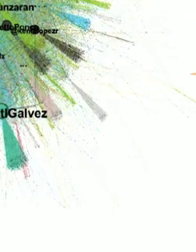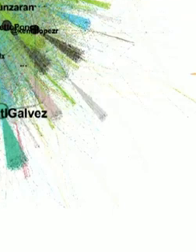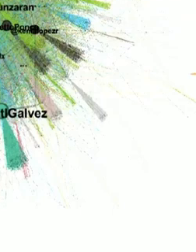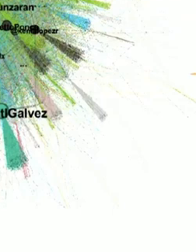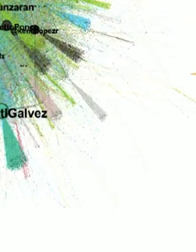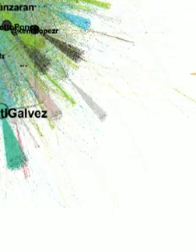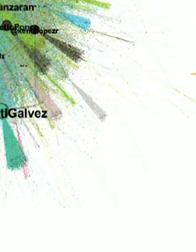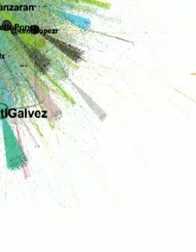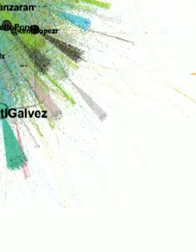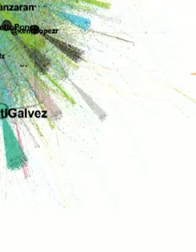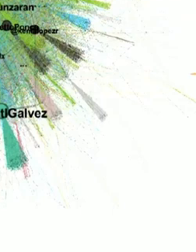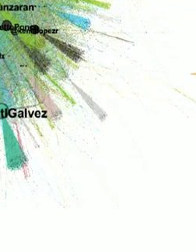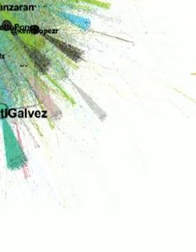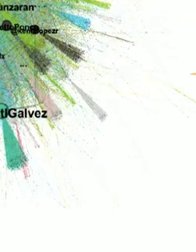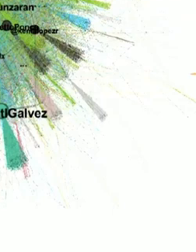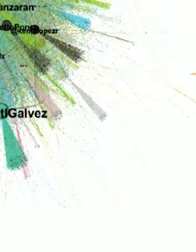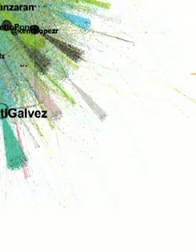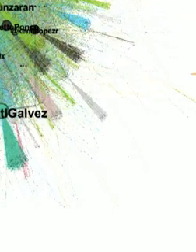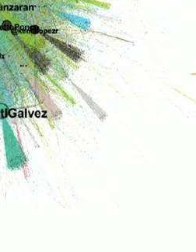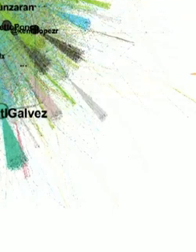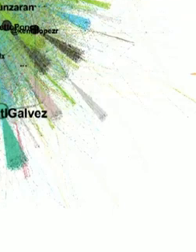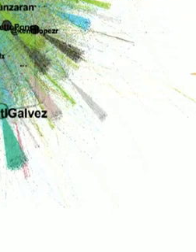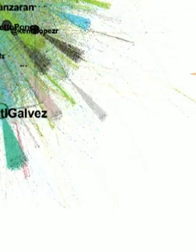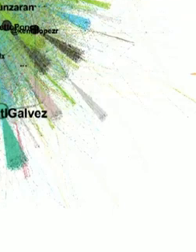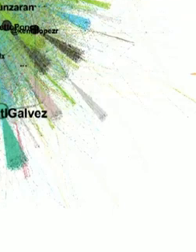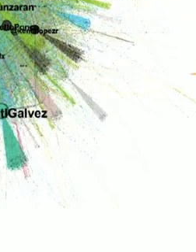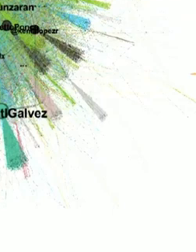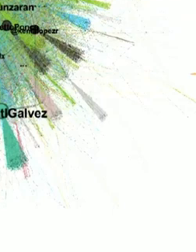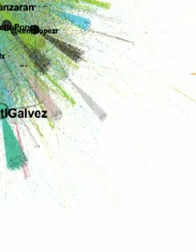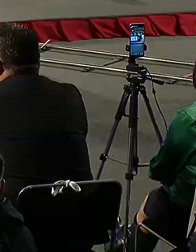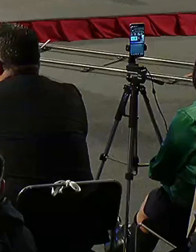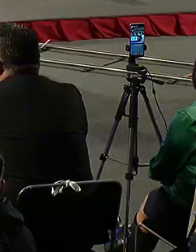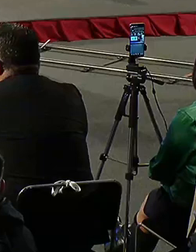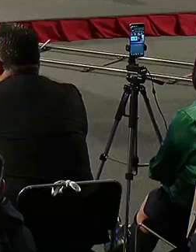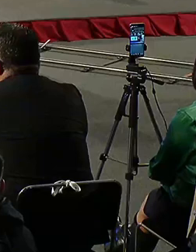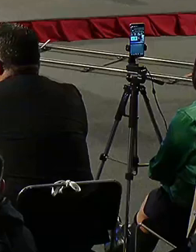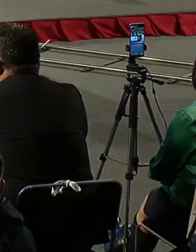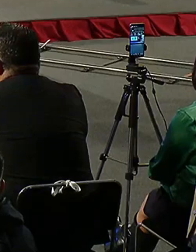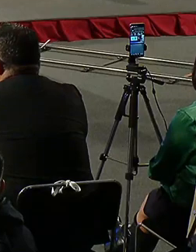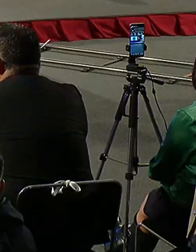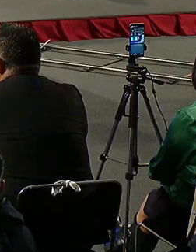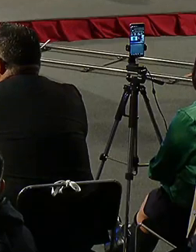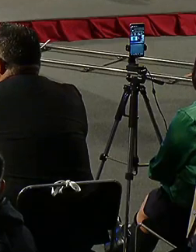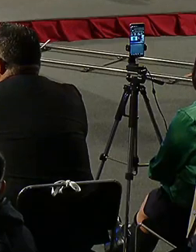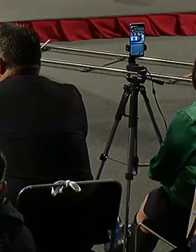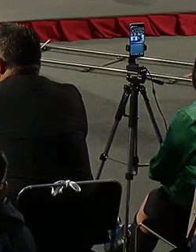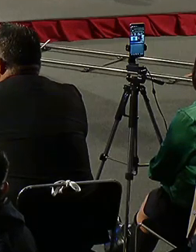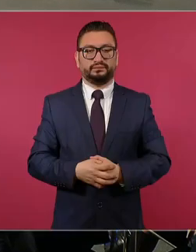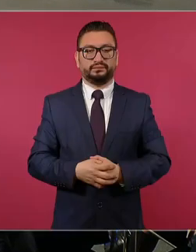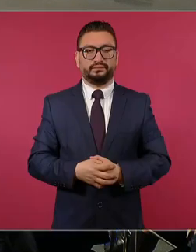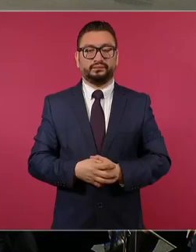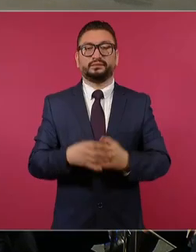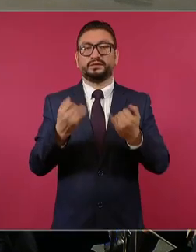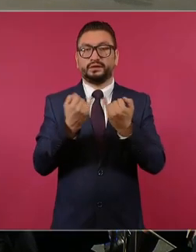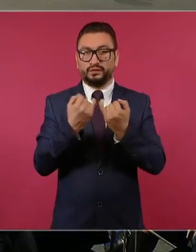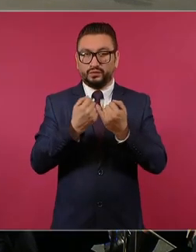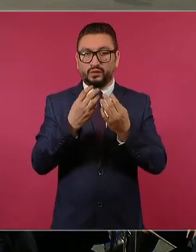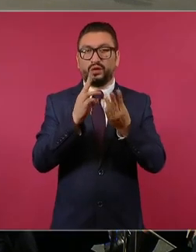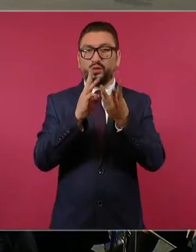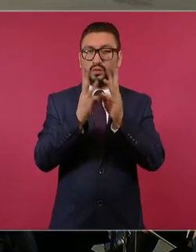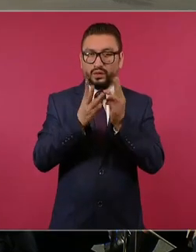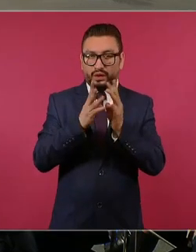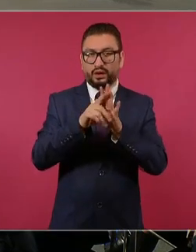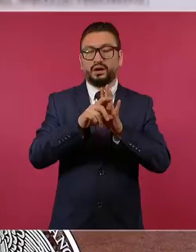difundió en estos días. Igual se trata de imágenes en redes sociales y de mensajería instantánea como WhatsApp y